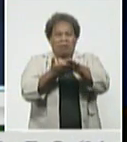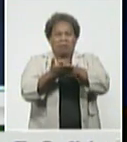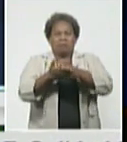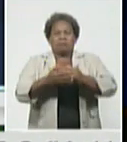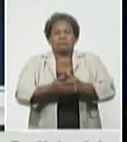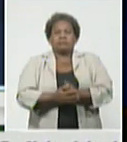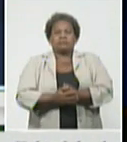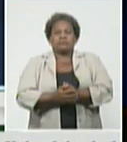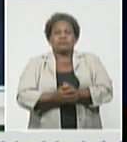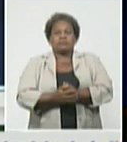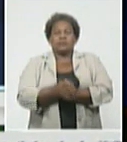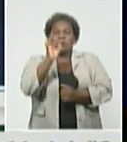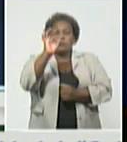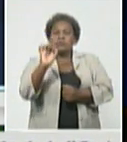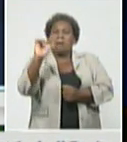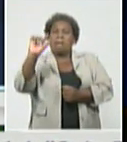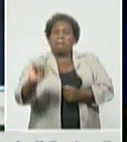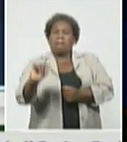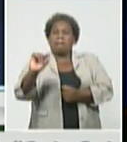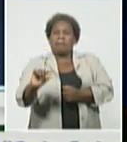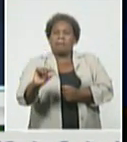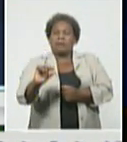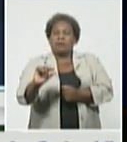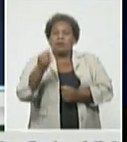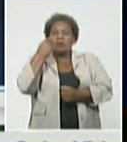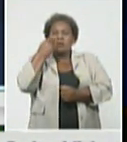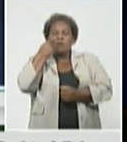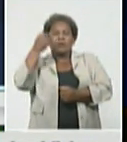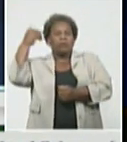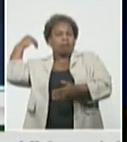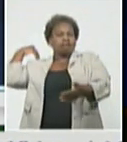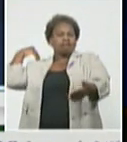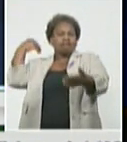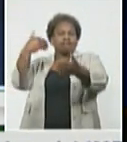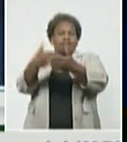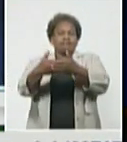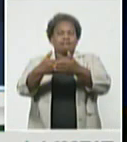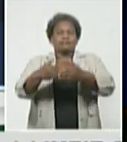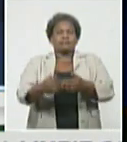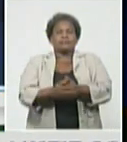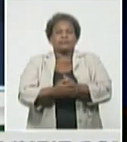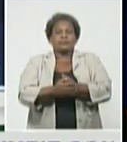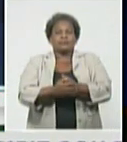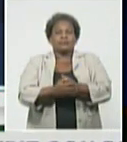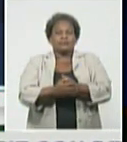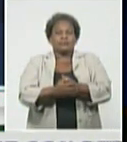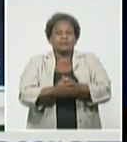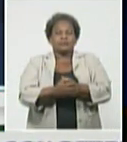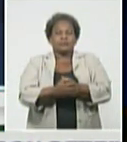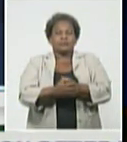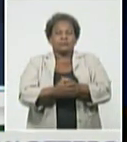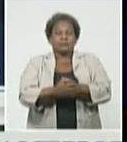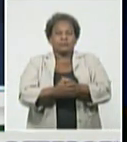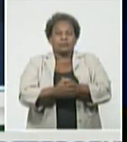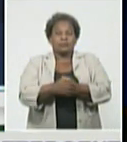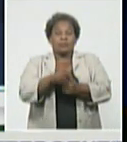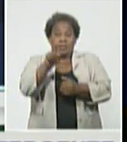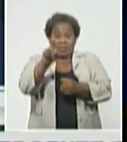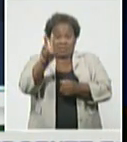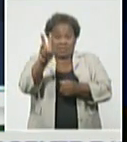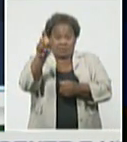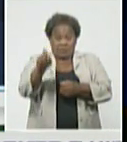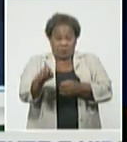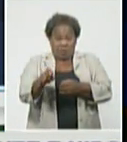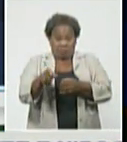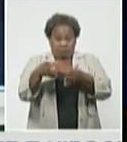por ciento menor que lo que hemos tenido en los días anteriores. De todas formas, con estos 13 asintomáticos, en